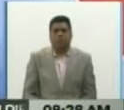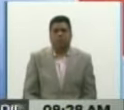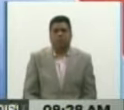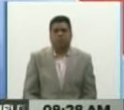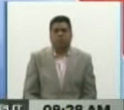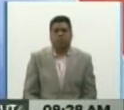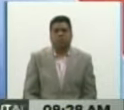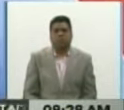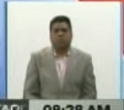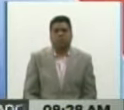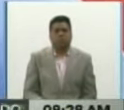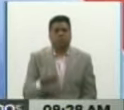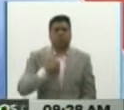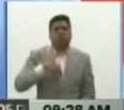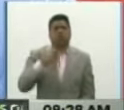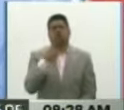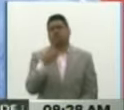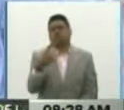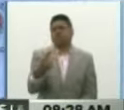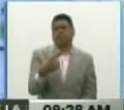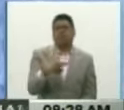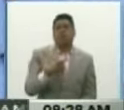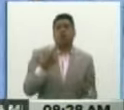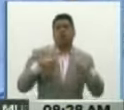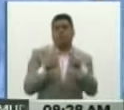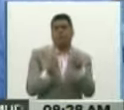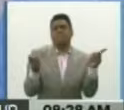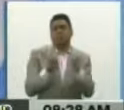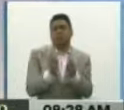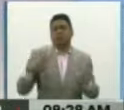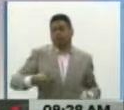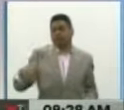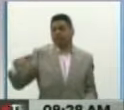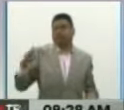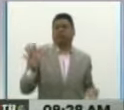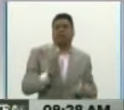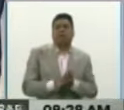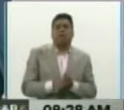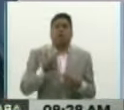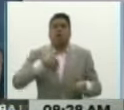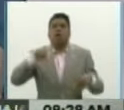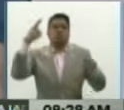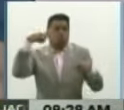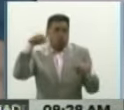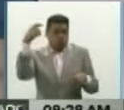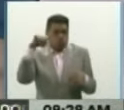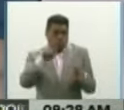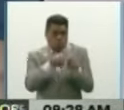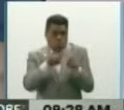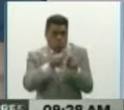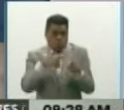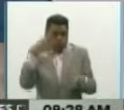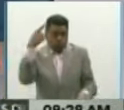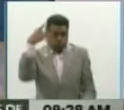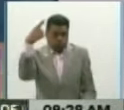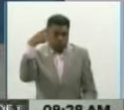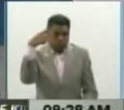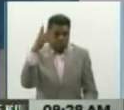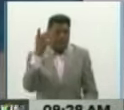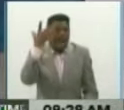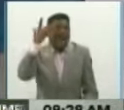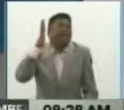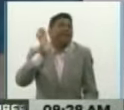nosotros pequeños burgueses. Tienen una concepción mental de Empresas Polar, ellos se creen accionistas de Empresas Polar. Son los